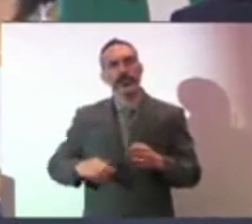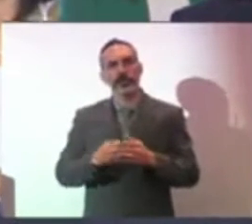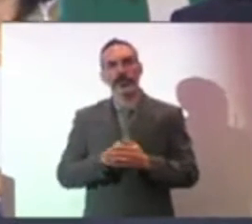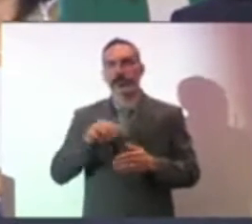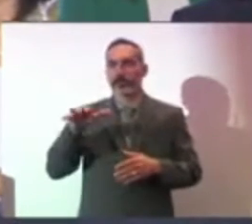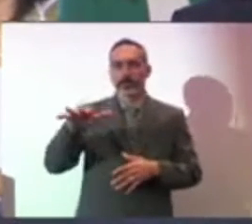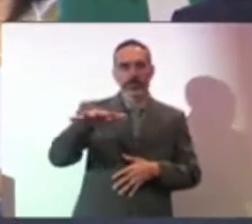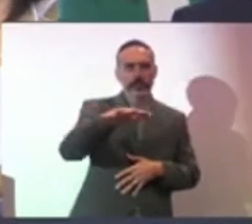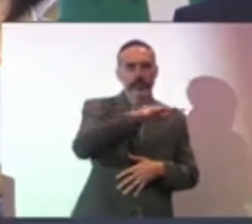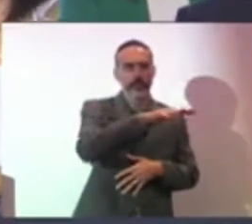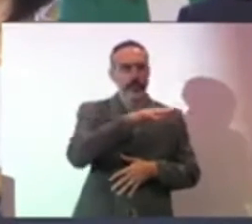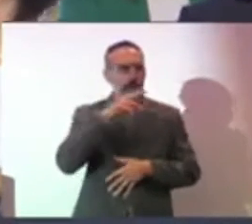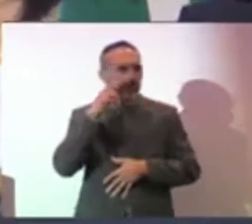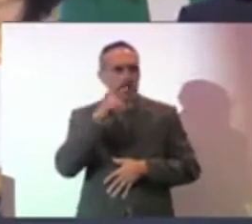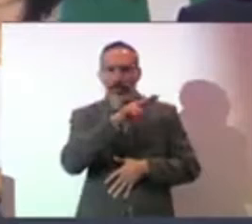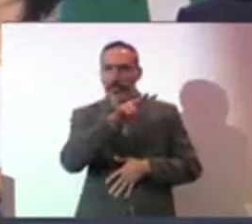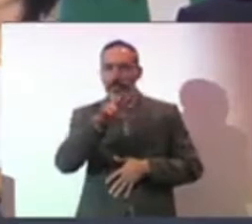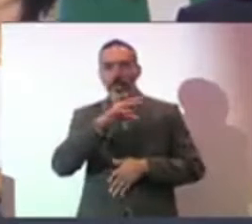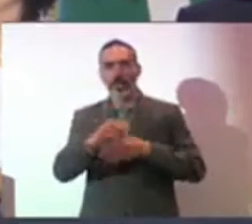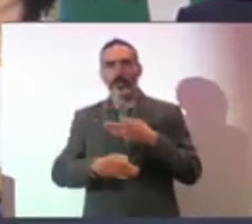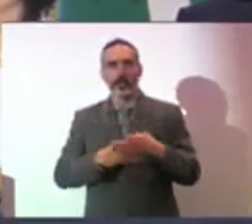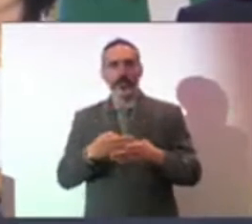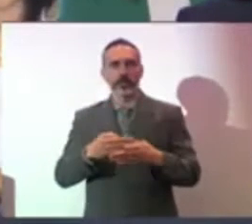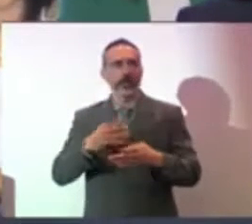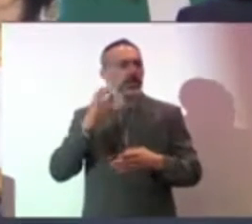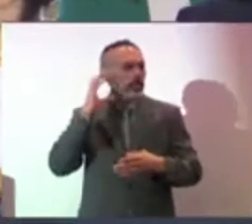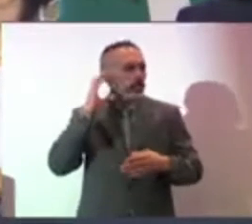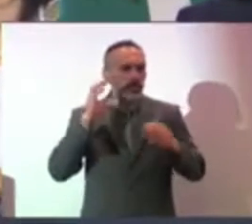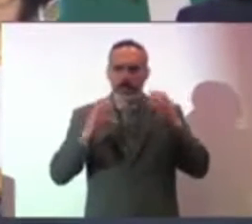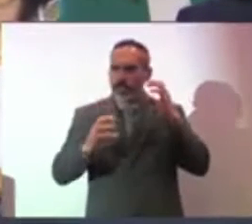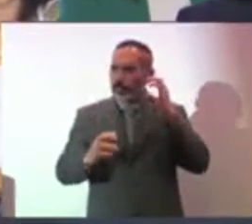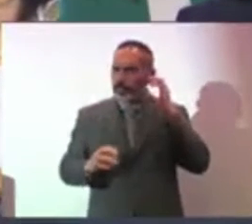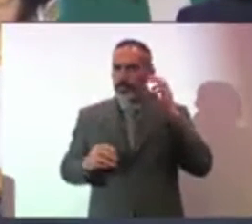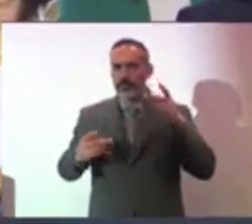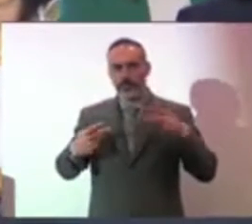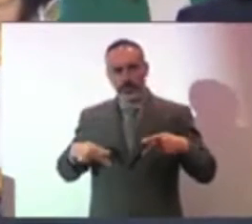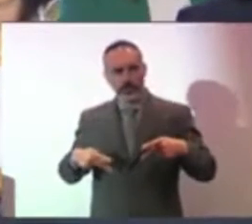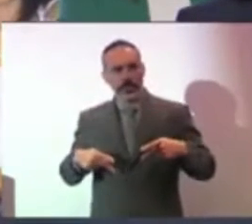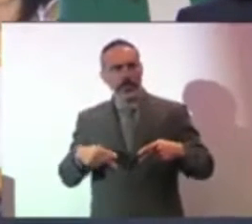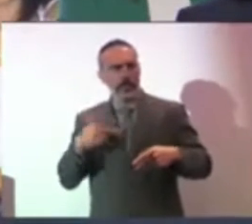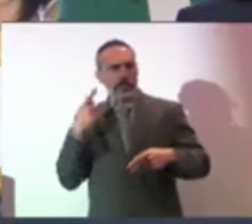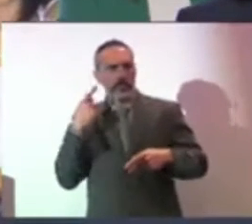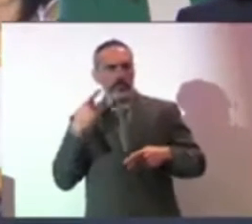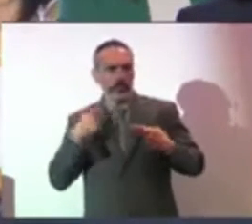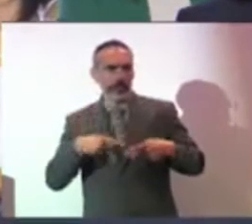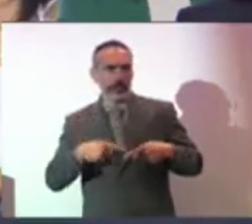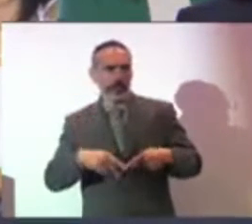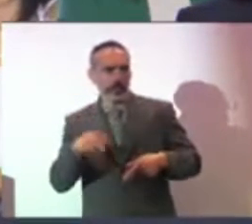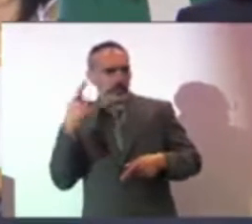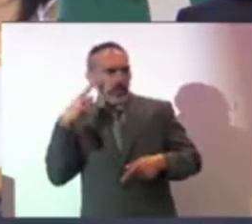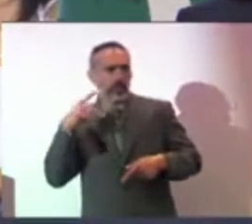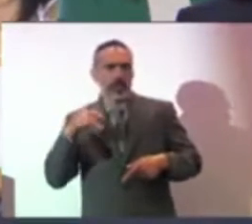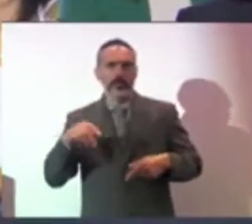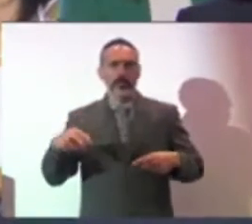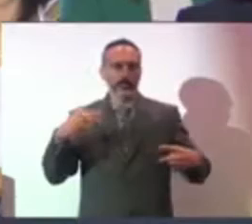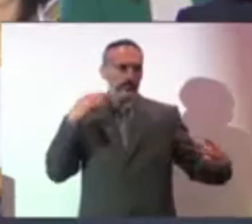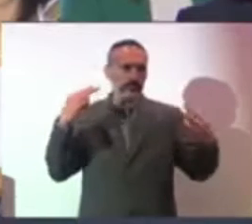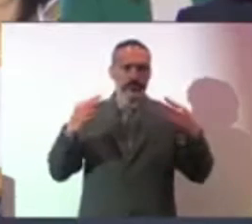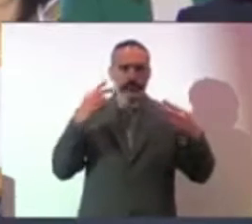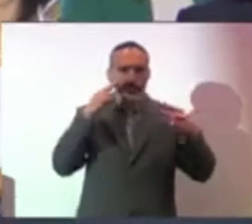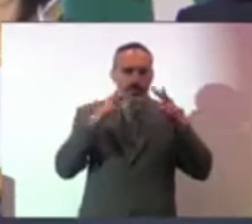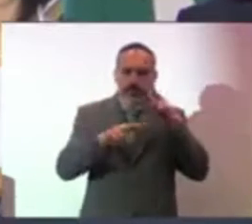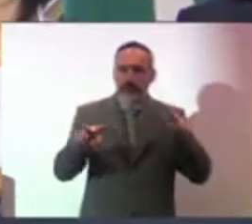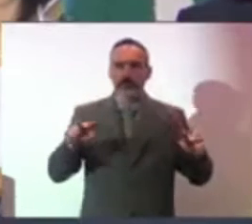pluralidad, que respondiera a las demandas sociales, actualizando el marco jurídico reglamentario a través